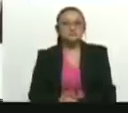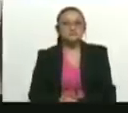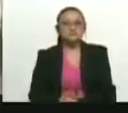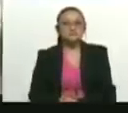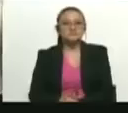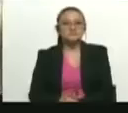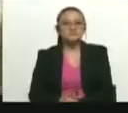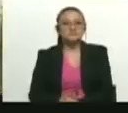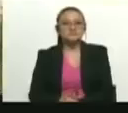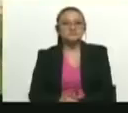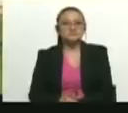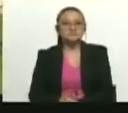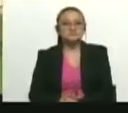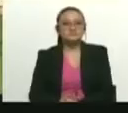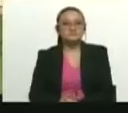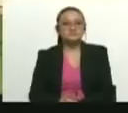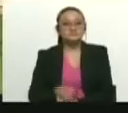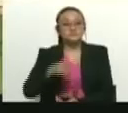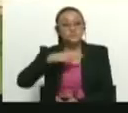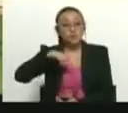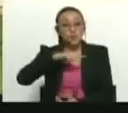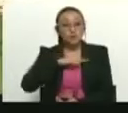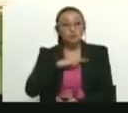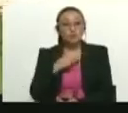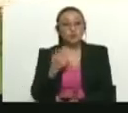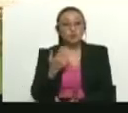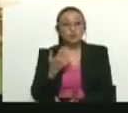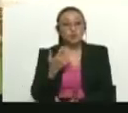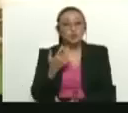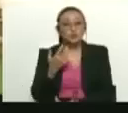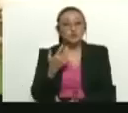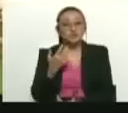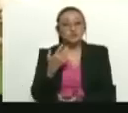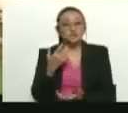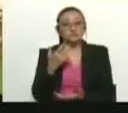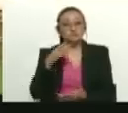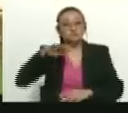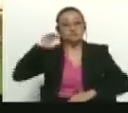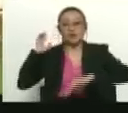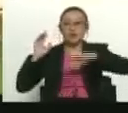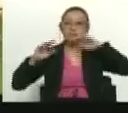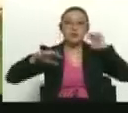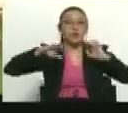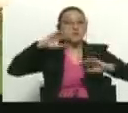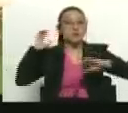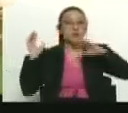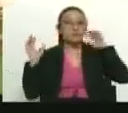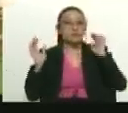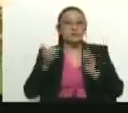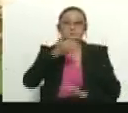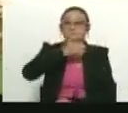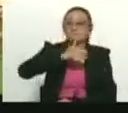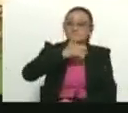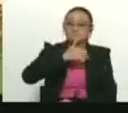nosotros hemos pasado por todas las pruebas de una agresión